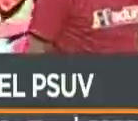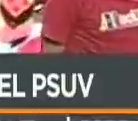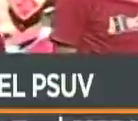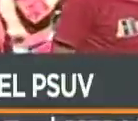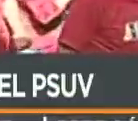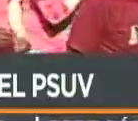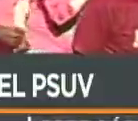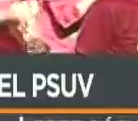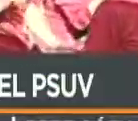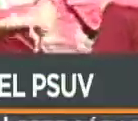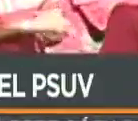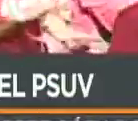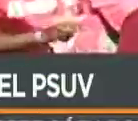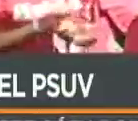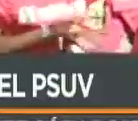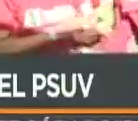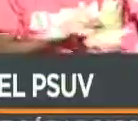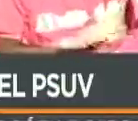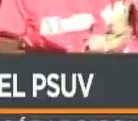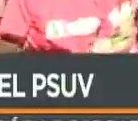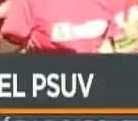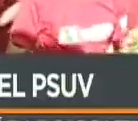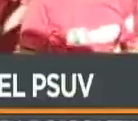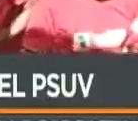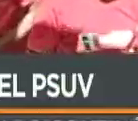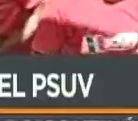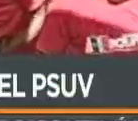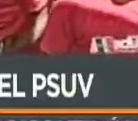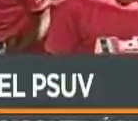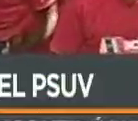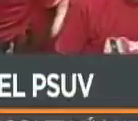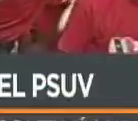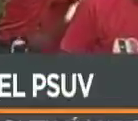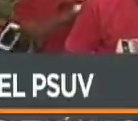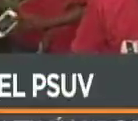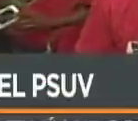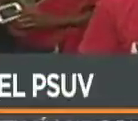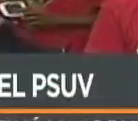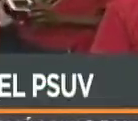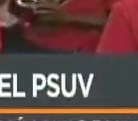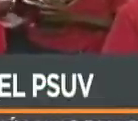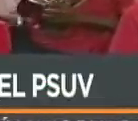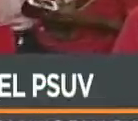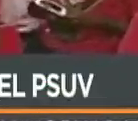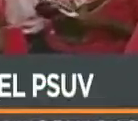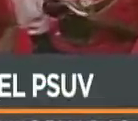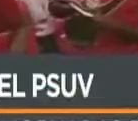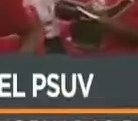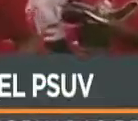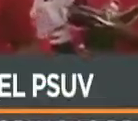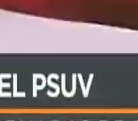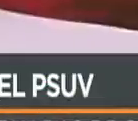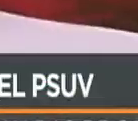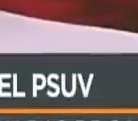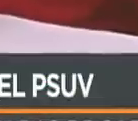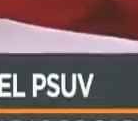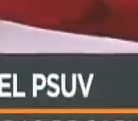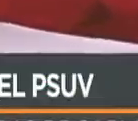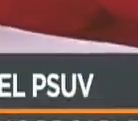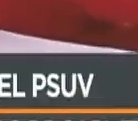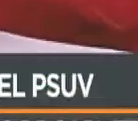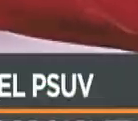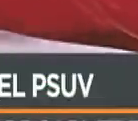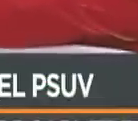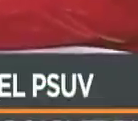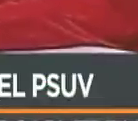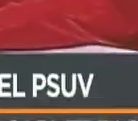de carnetización. El compromiso es afinar la maquinaria electoral de cara a los venideros comicios